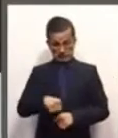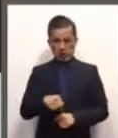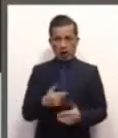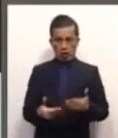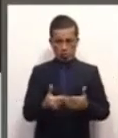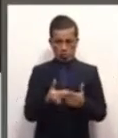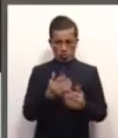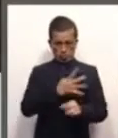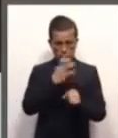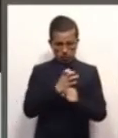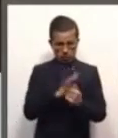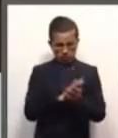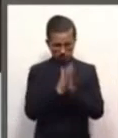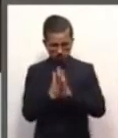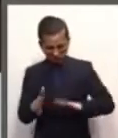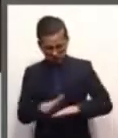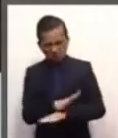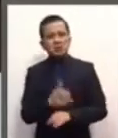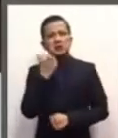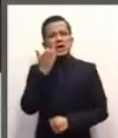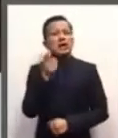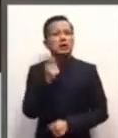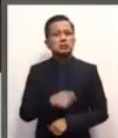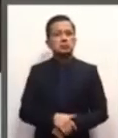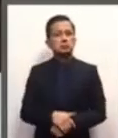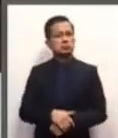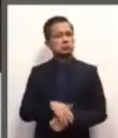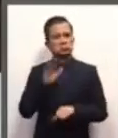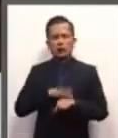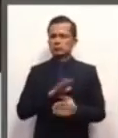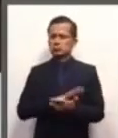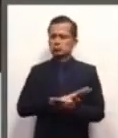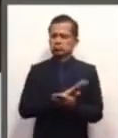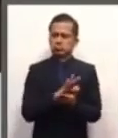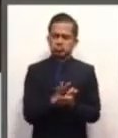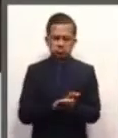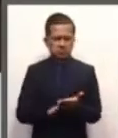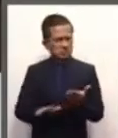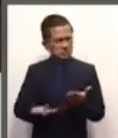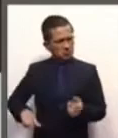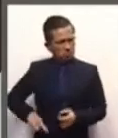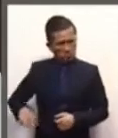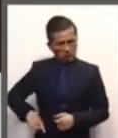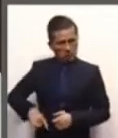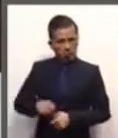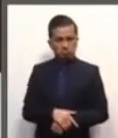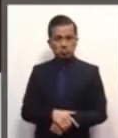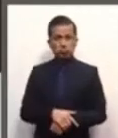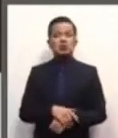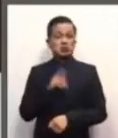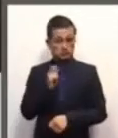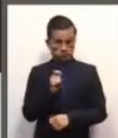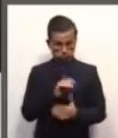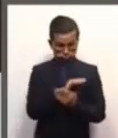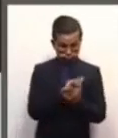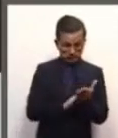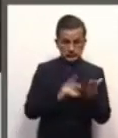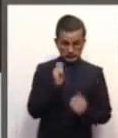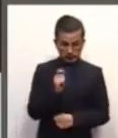nos planteamos la austeridad republicana. Y la austeridad no solo significa la reducción de